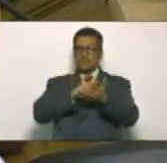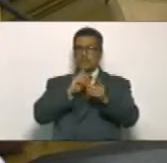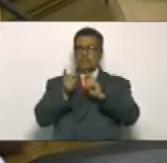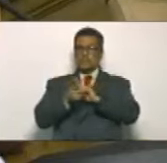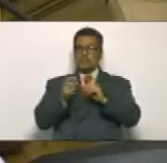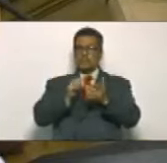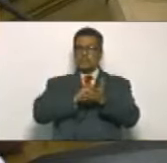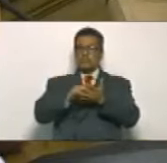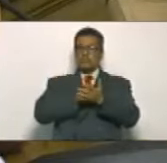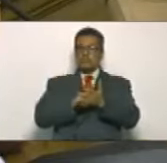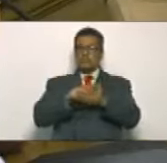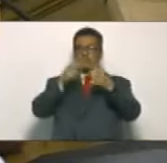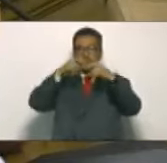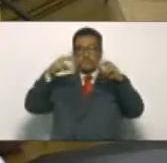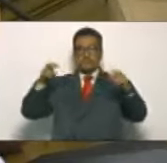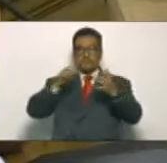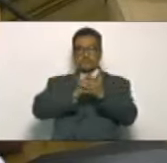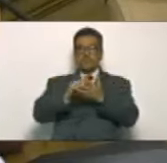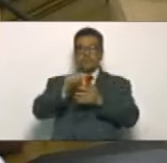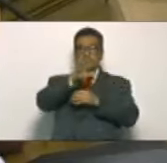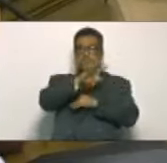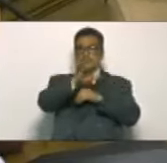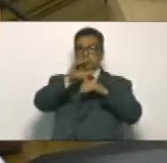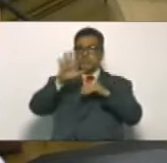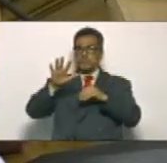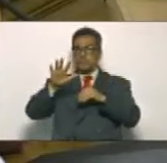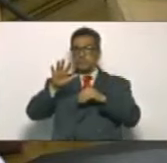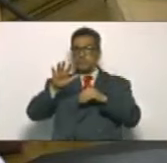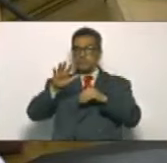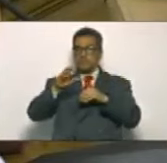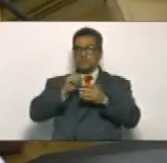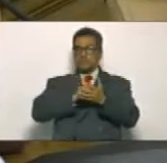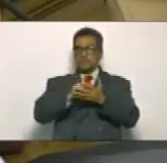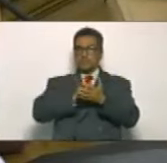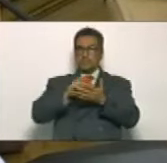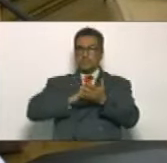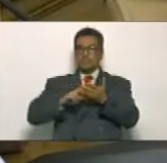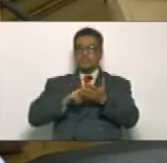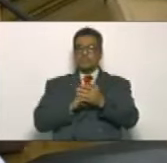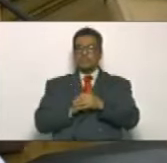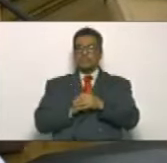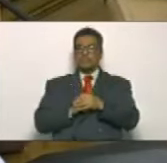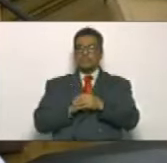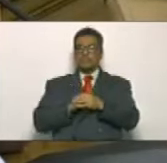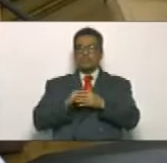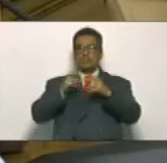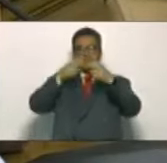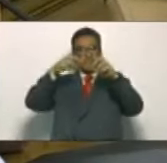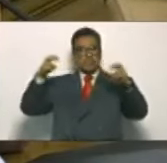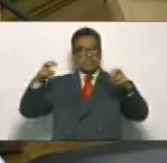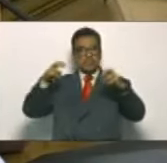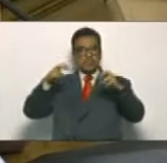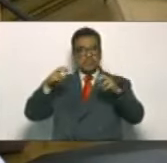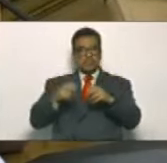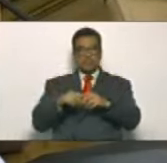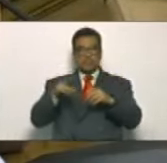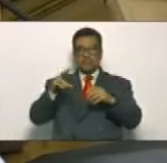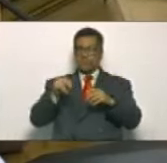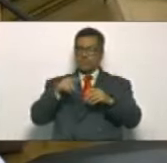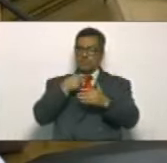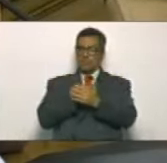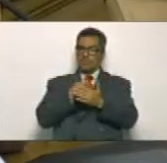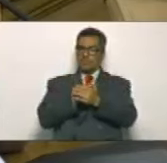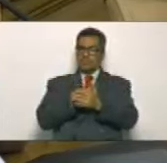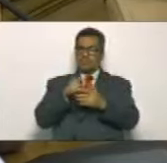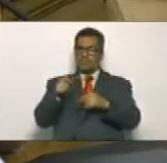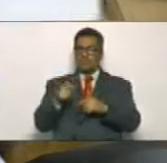modificación la denominación del epígrafe del artículo 55, el cual queda redactado en los siguientes términos. Epígrafe, exoneraciones. Es todo,